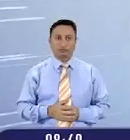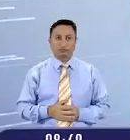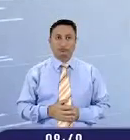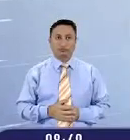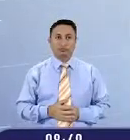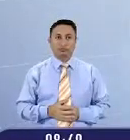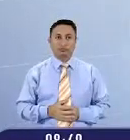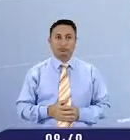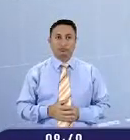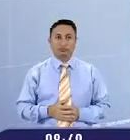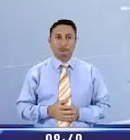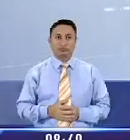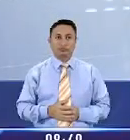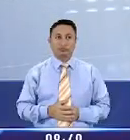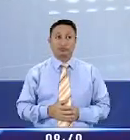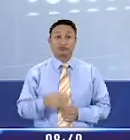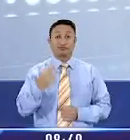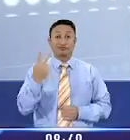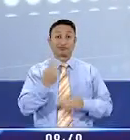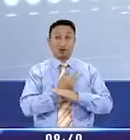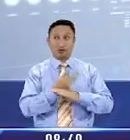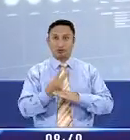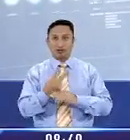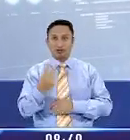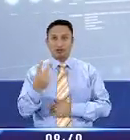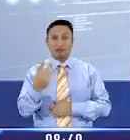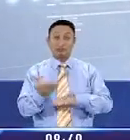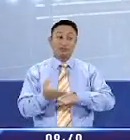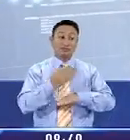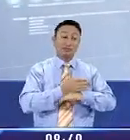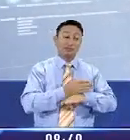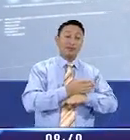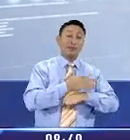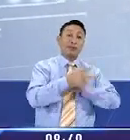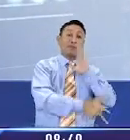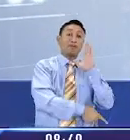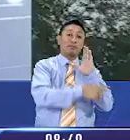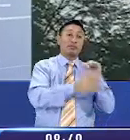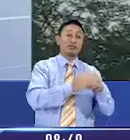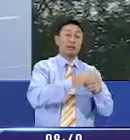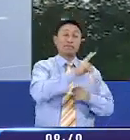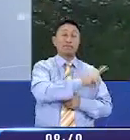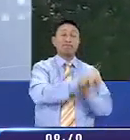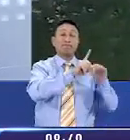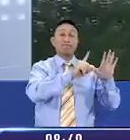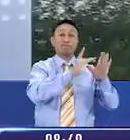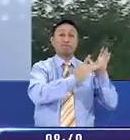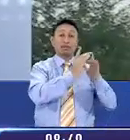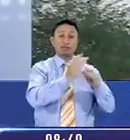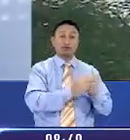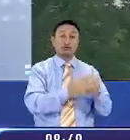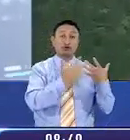El segundo en menos de dos semanas. El primero ocurrió en Pastaza el 26 de abril, donde hubo 8